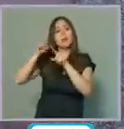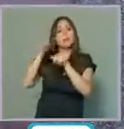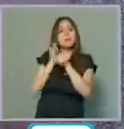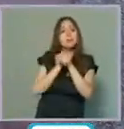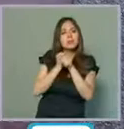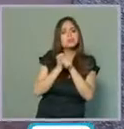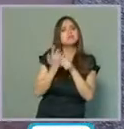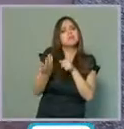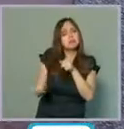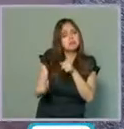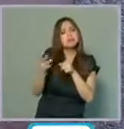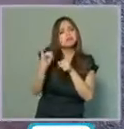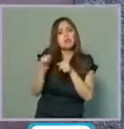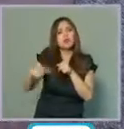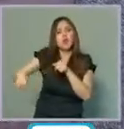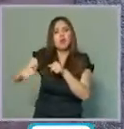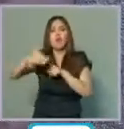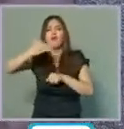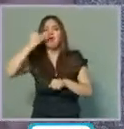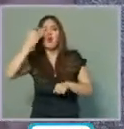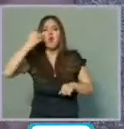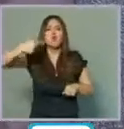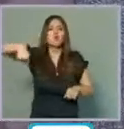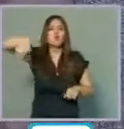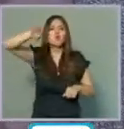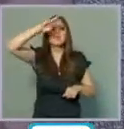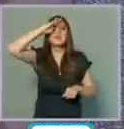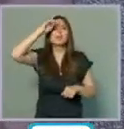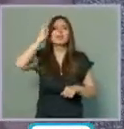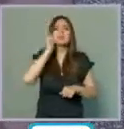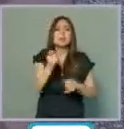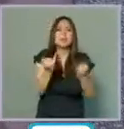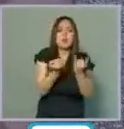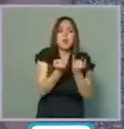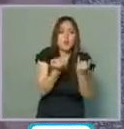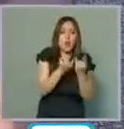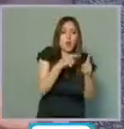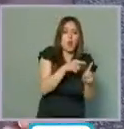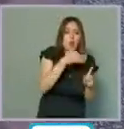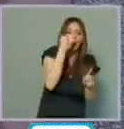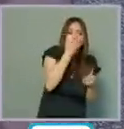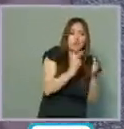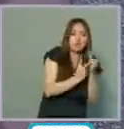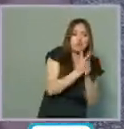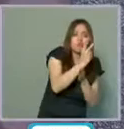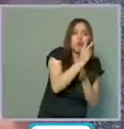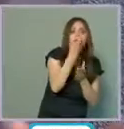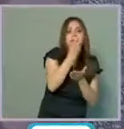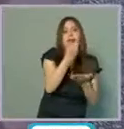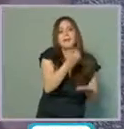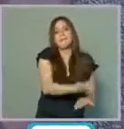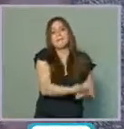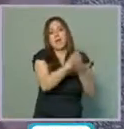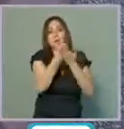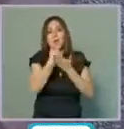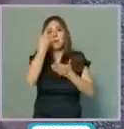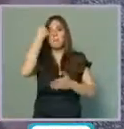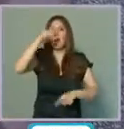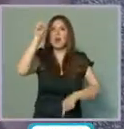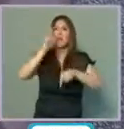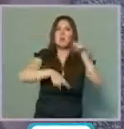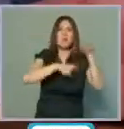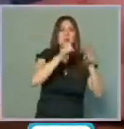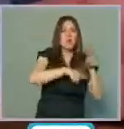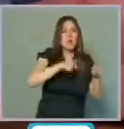Y sí, las flores no únicamente trabajan como las plantas, ¿no? Ayudándonos para reducir los contaminantes,